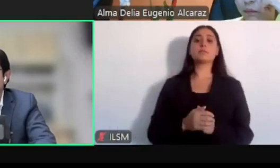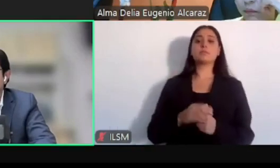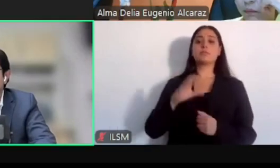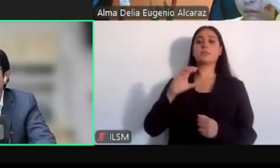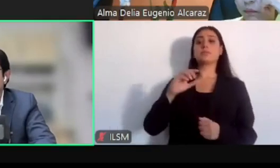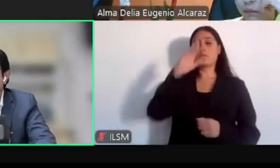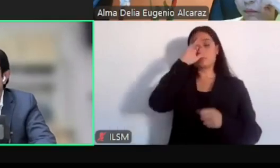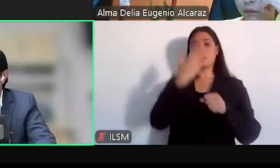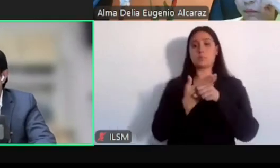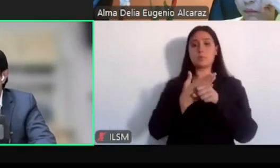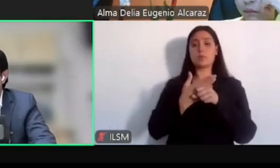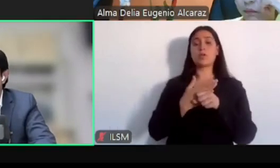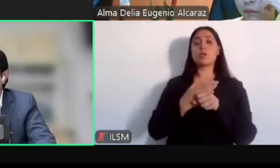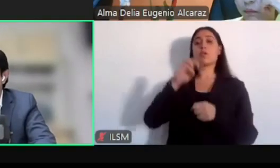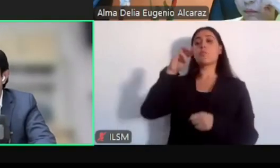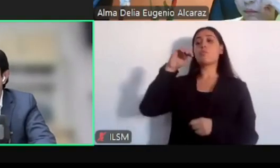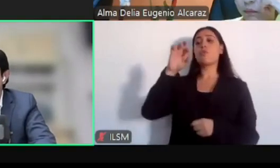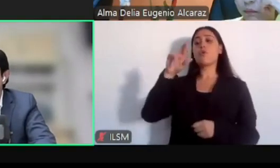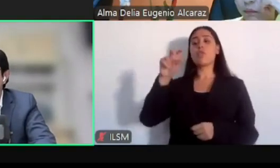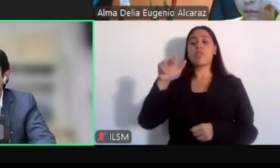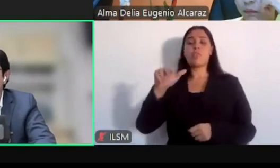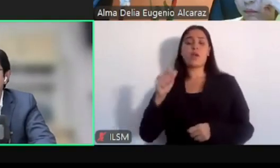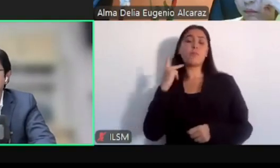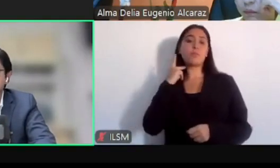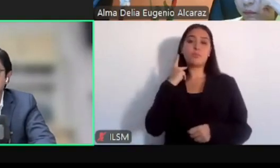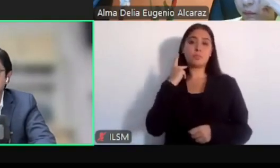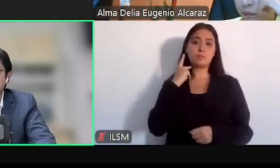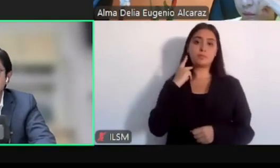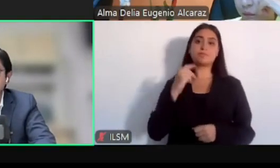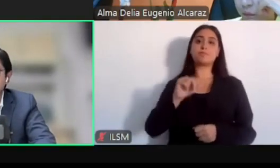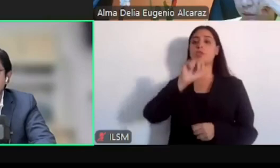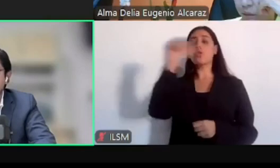responsable es Morena en los siguientes dos asuntos